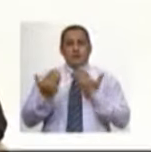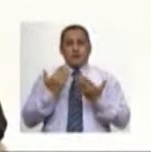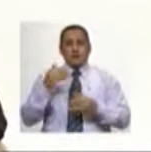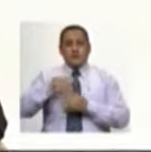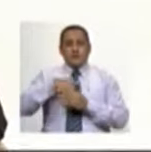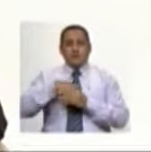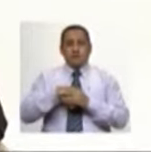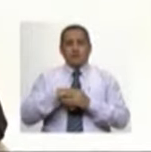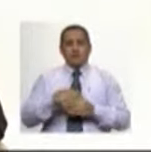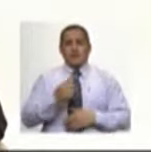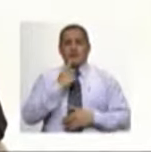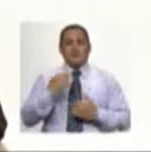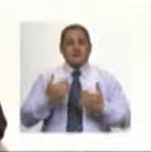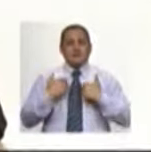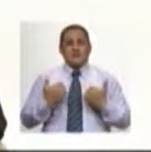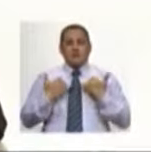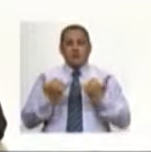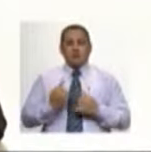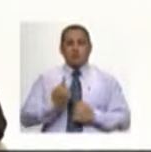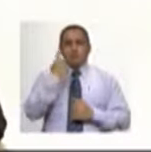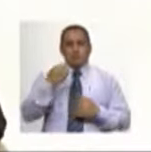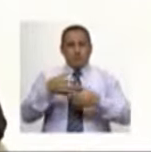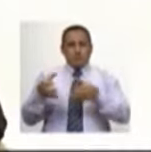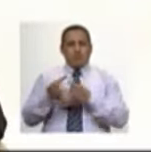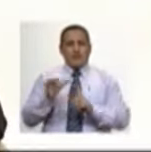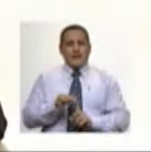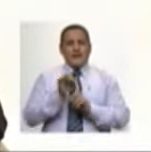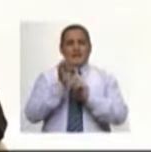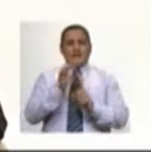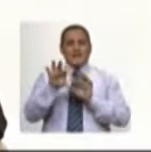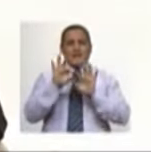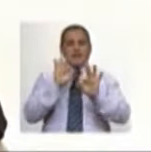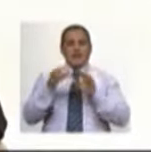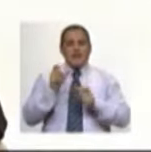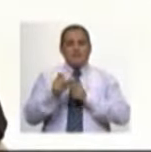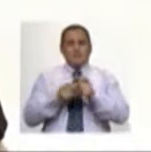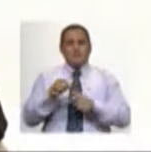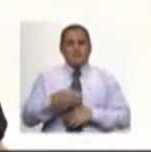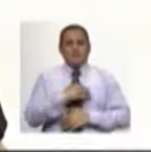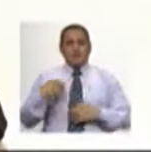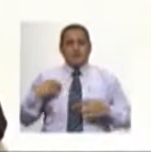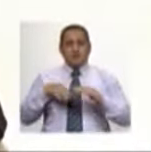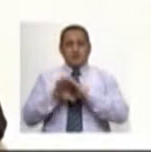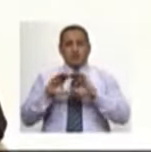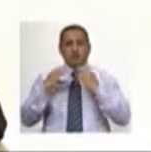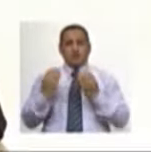elección tiene como único órgano que se encarga de elegir a los miembros al Congreso de la República, ¿no?